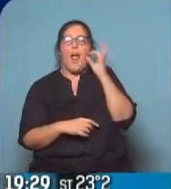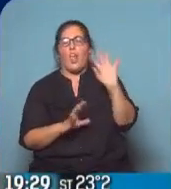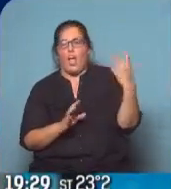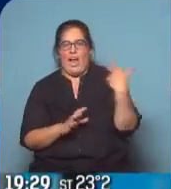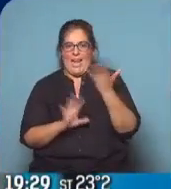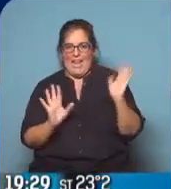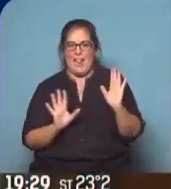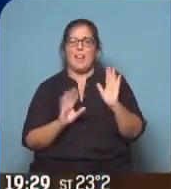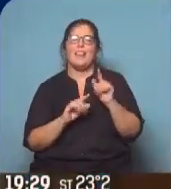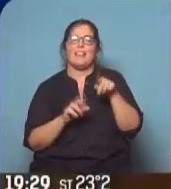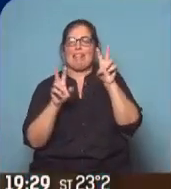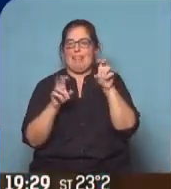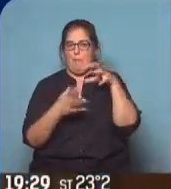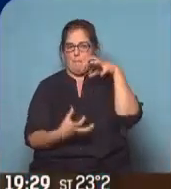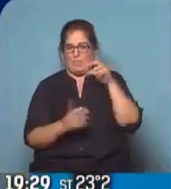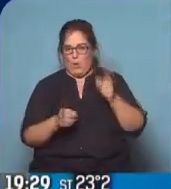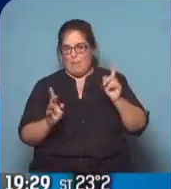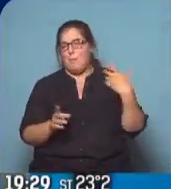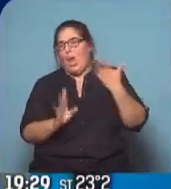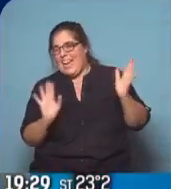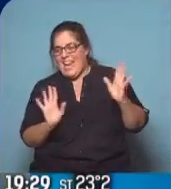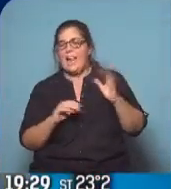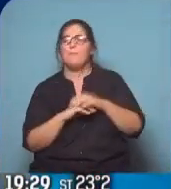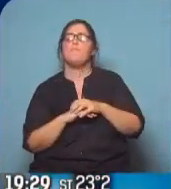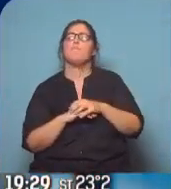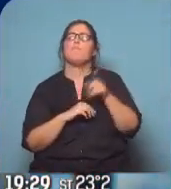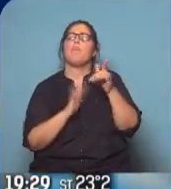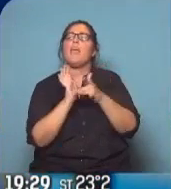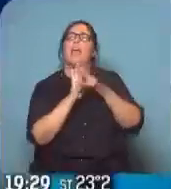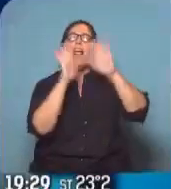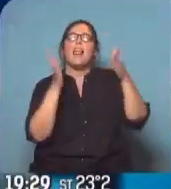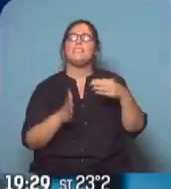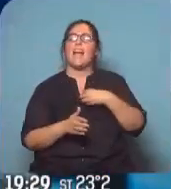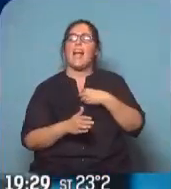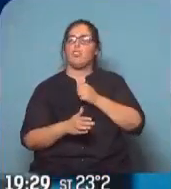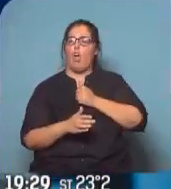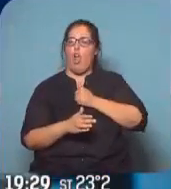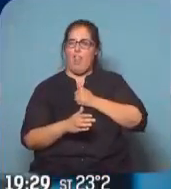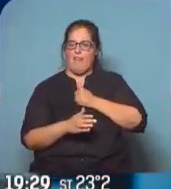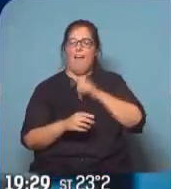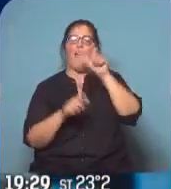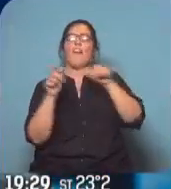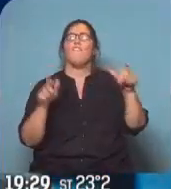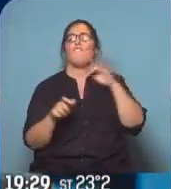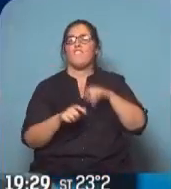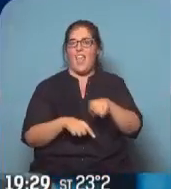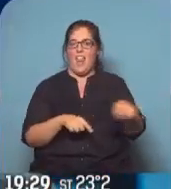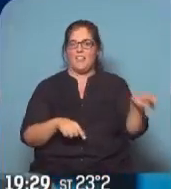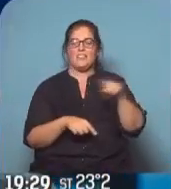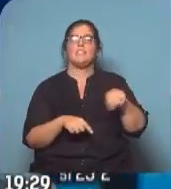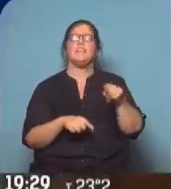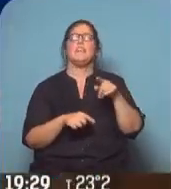que ver también con esta pascua pero pero en general cuál es la situación de la iglesia católica hoy y de los fieles respecto por ejemplo de otras